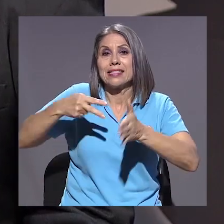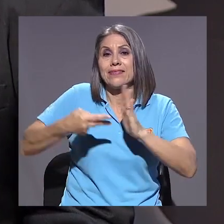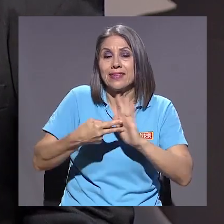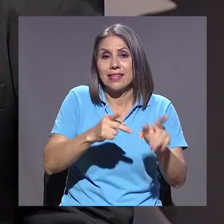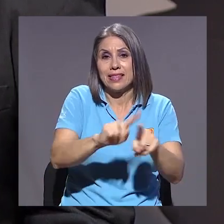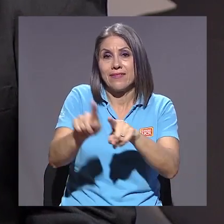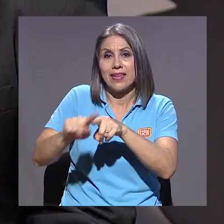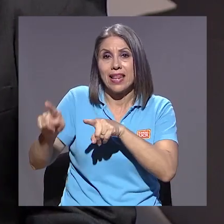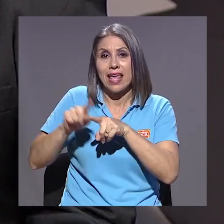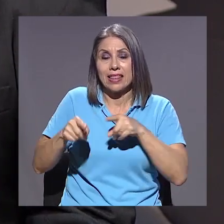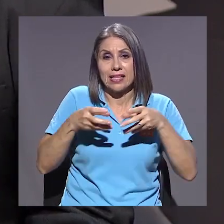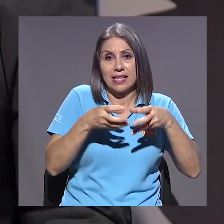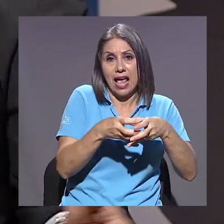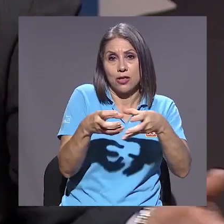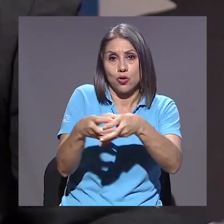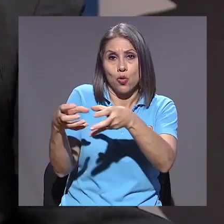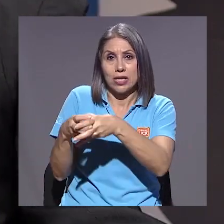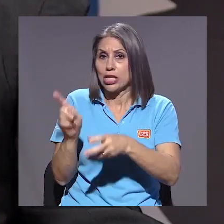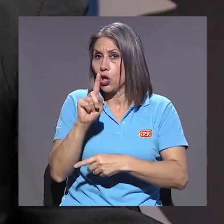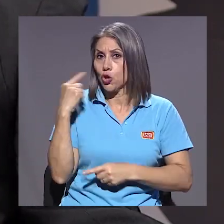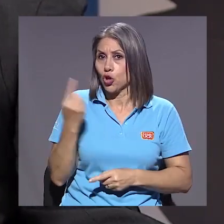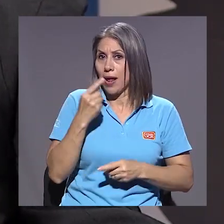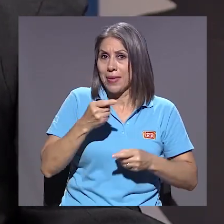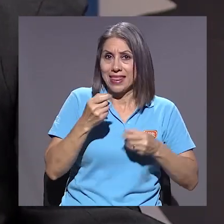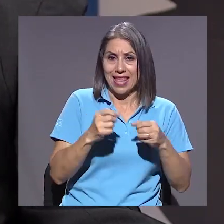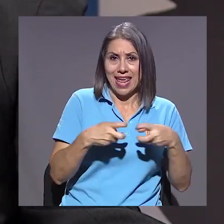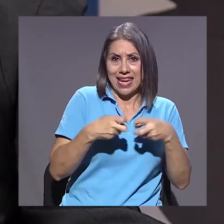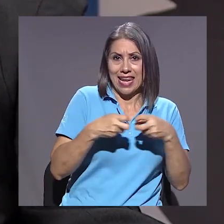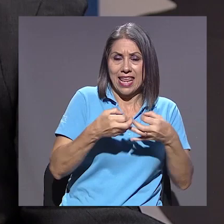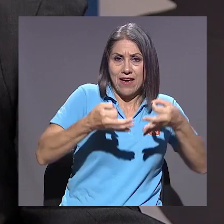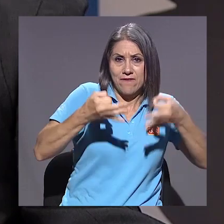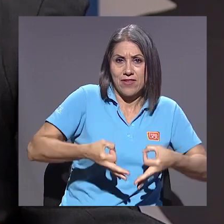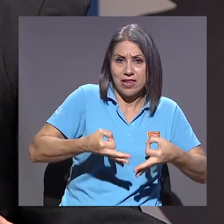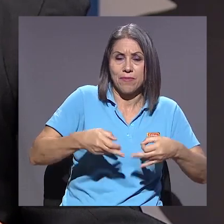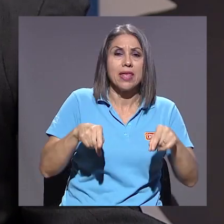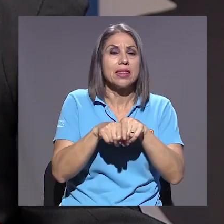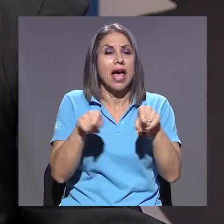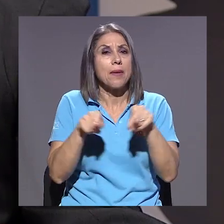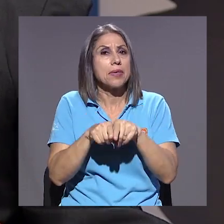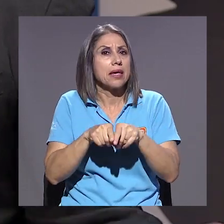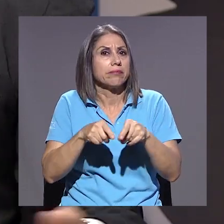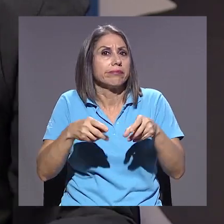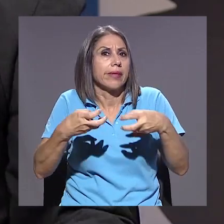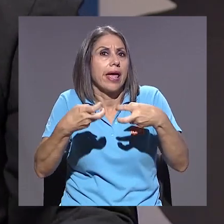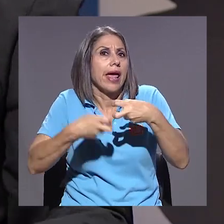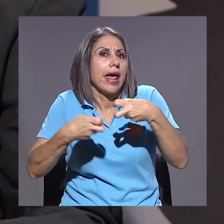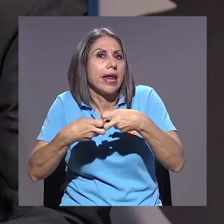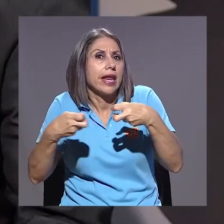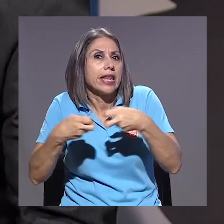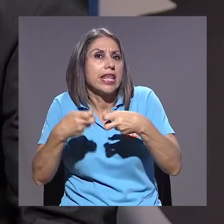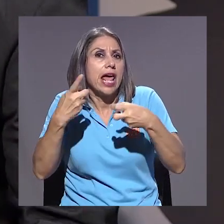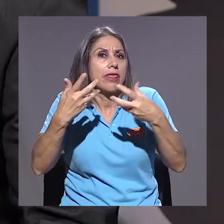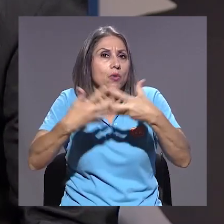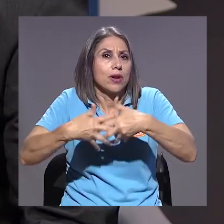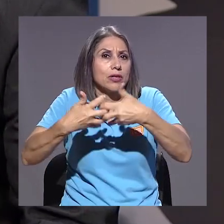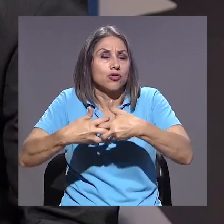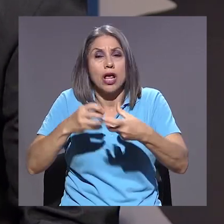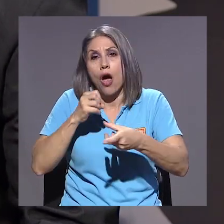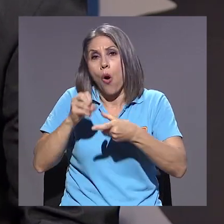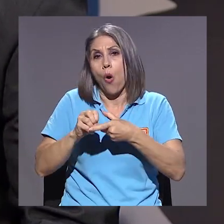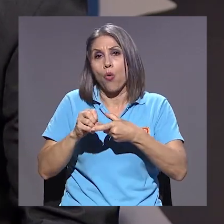diferentes actores, no solo por la energía firme, sino por la energía que se debe generar por parte de un industrial, o lo que pueda aportar